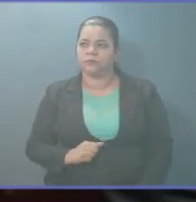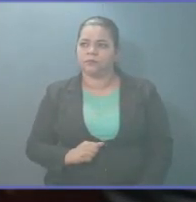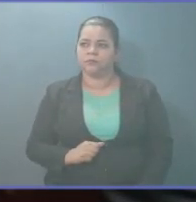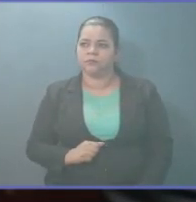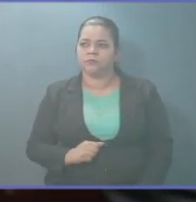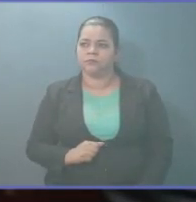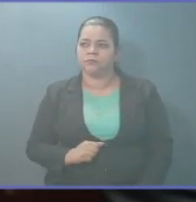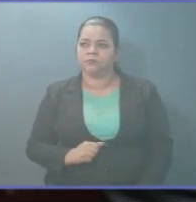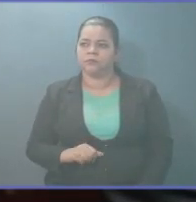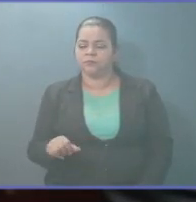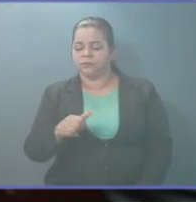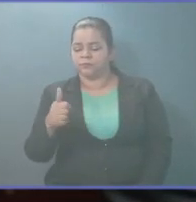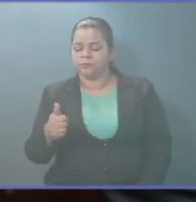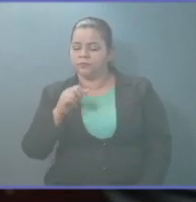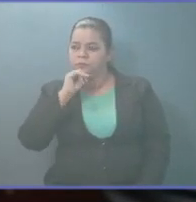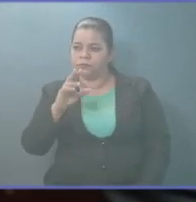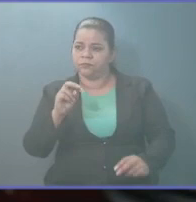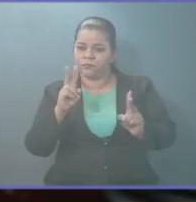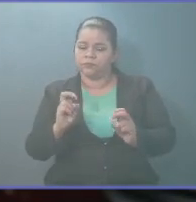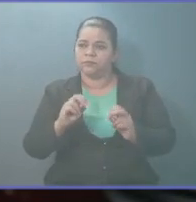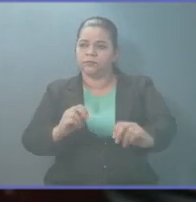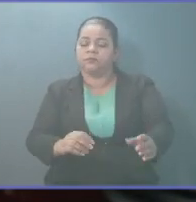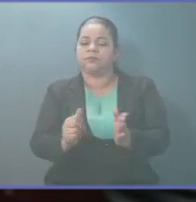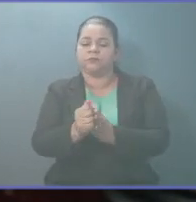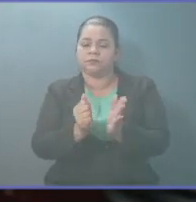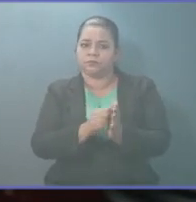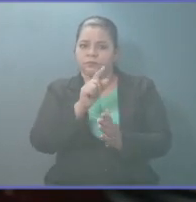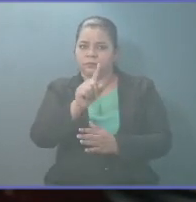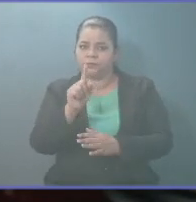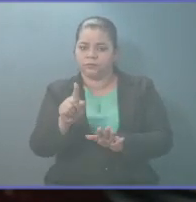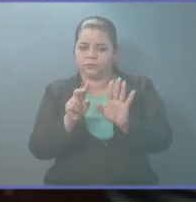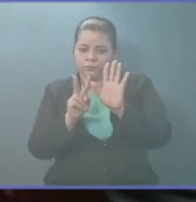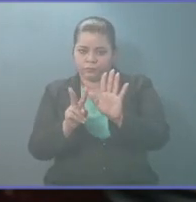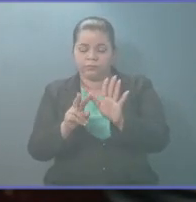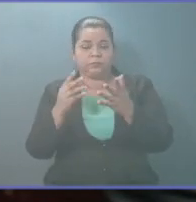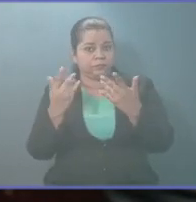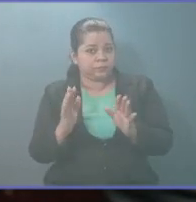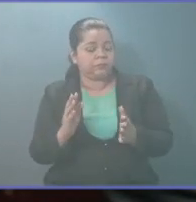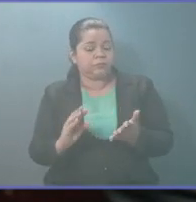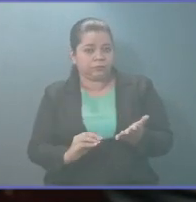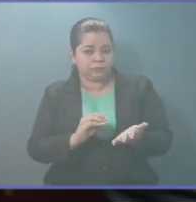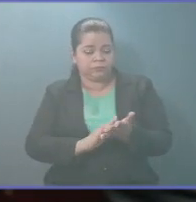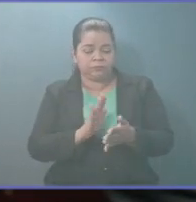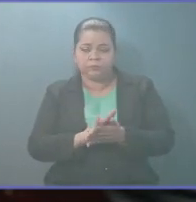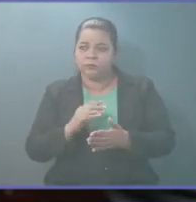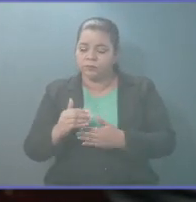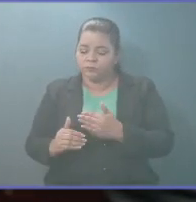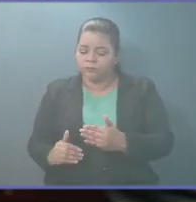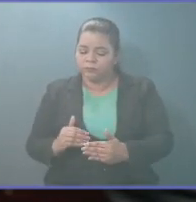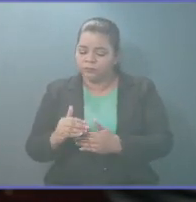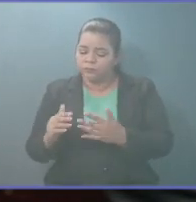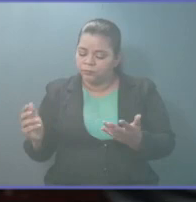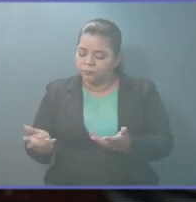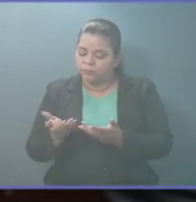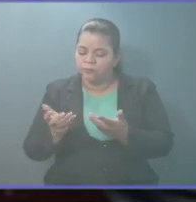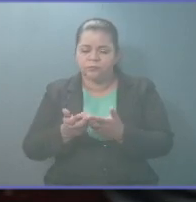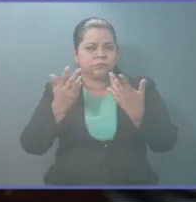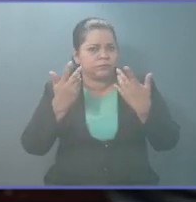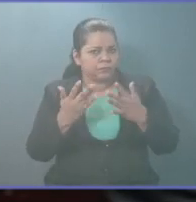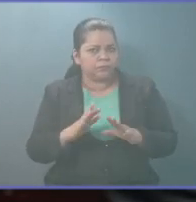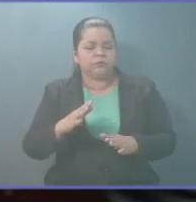Gracias. Resolución definitiva. Artículo 117. Una vez transcurrida la fase de investigación y recibida toda la prueba,